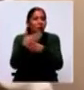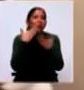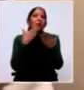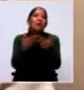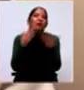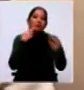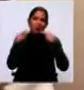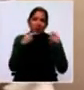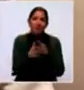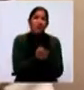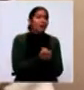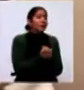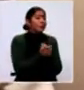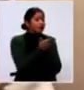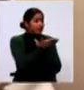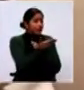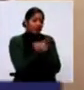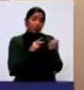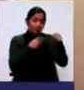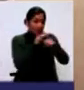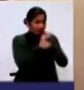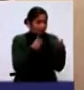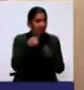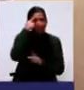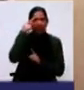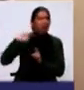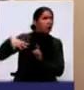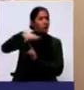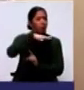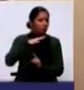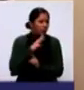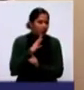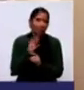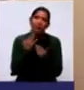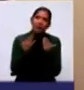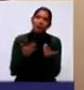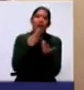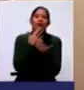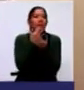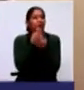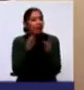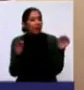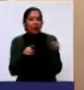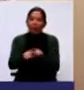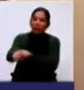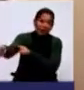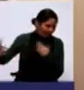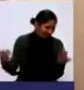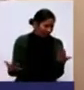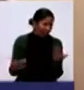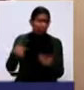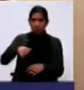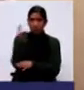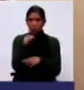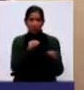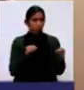Camila. Viceministra, solo para entrar un poco en panorama, estamos pasando un feriado largo. ¿Ha habido movimiento turístico